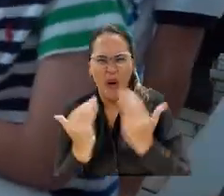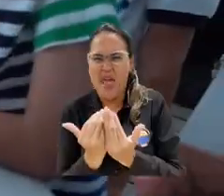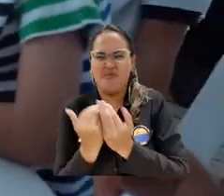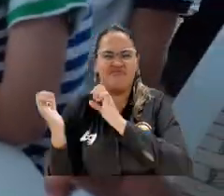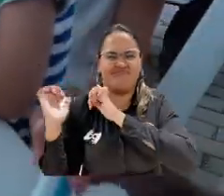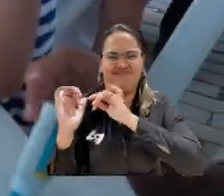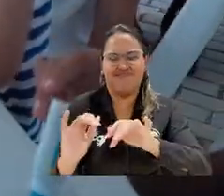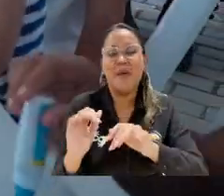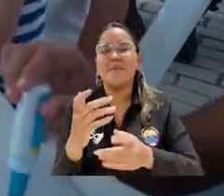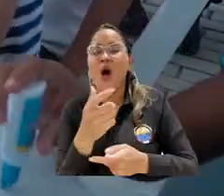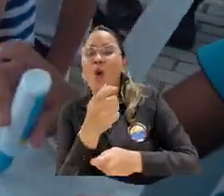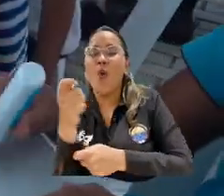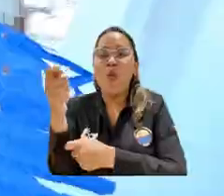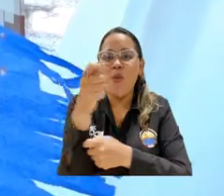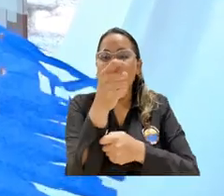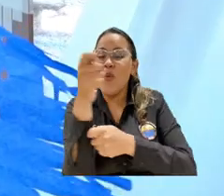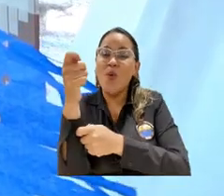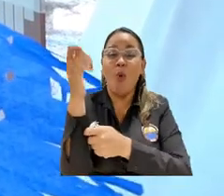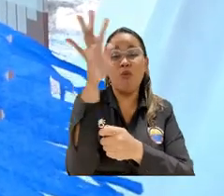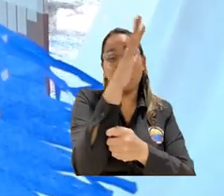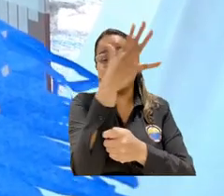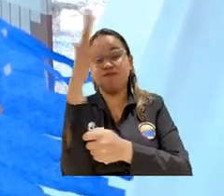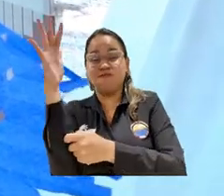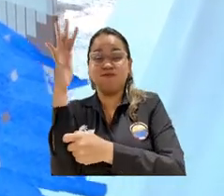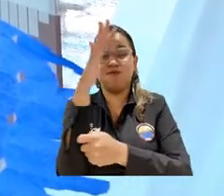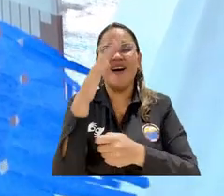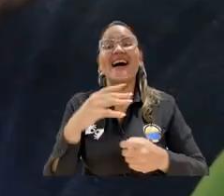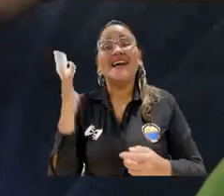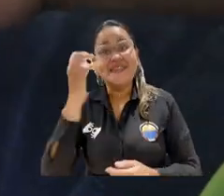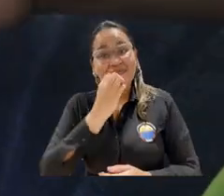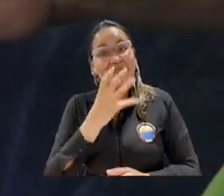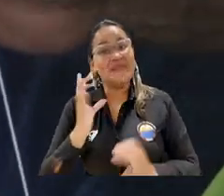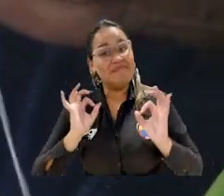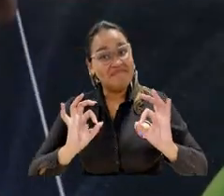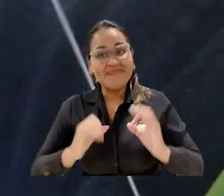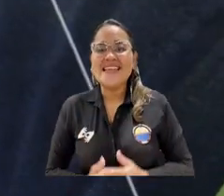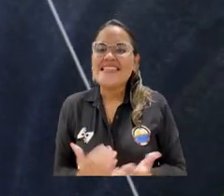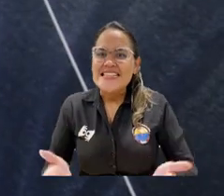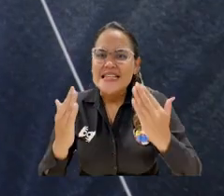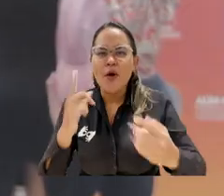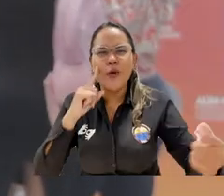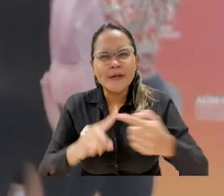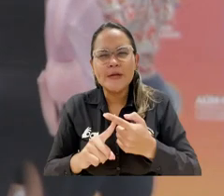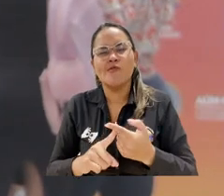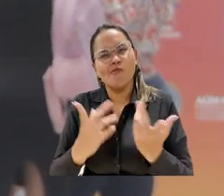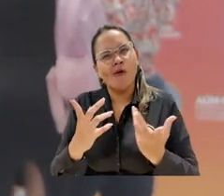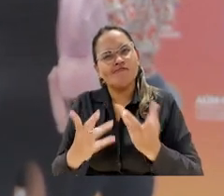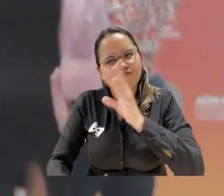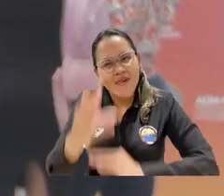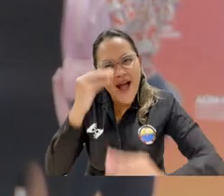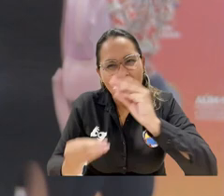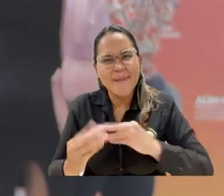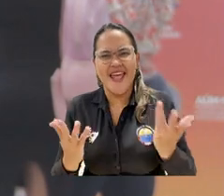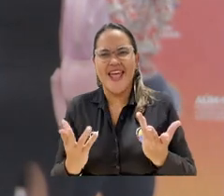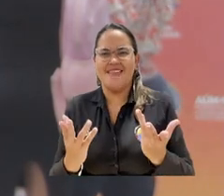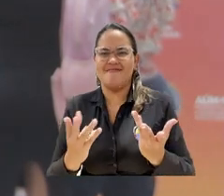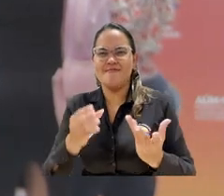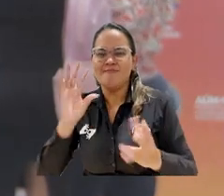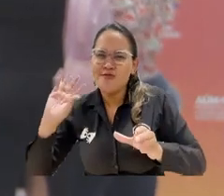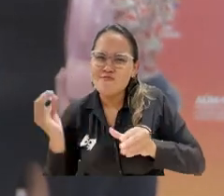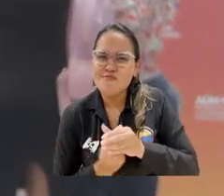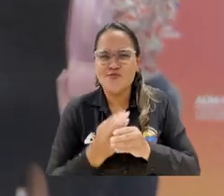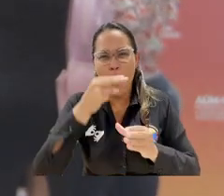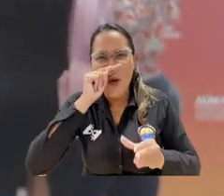de instituciones educativas. Mezclando la historia, el patrimonio, los saberes, reforzar esta línea didáctica